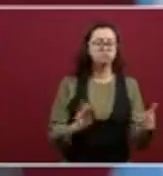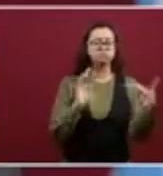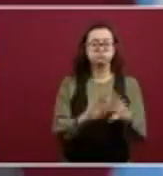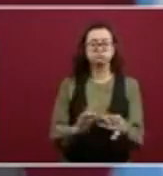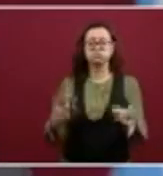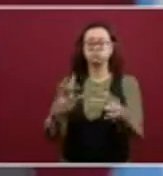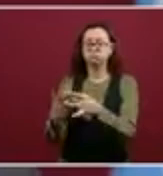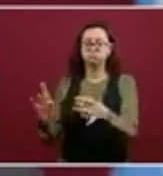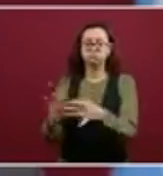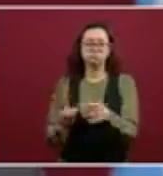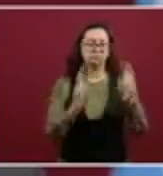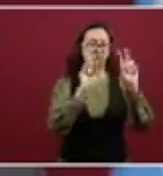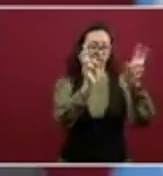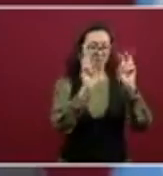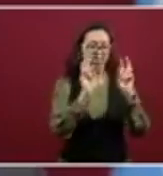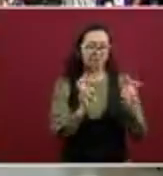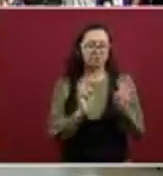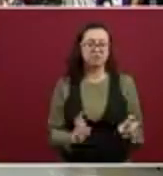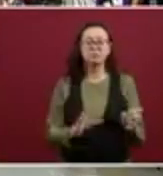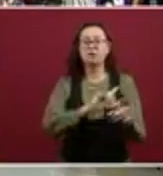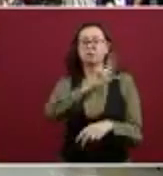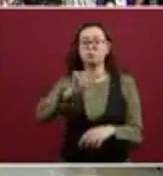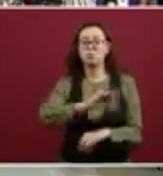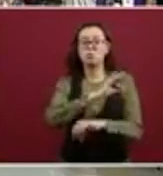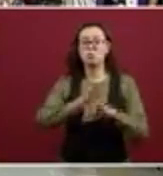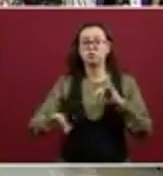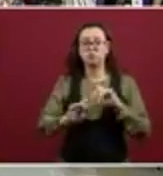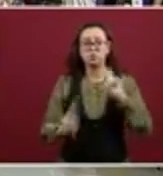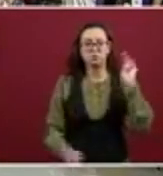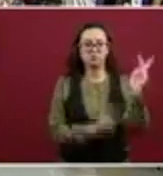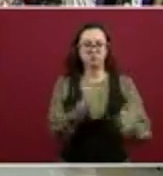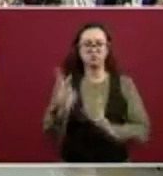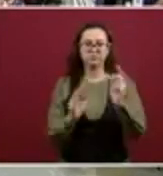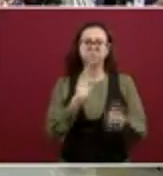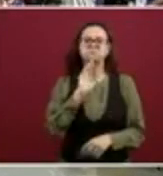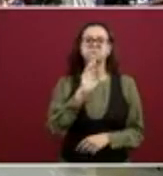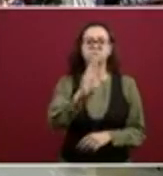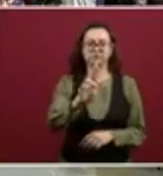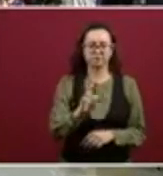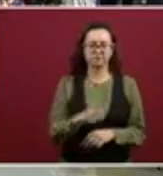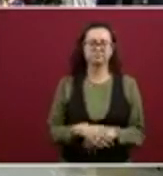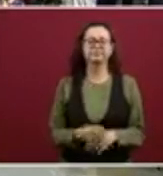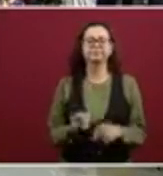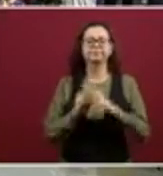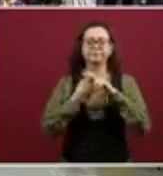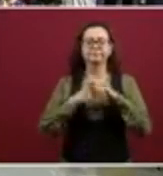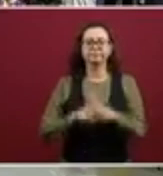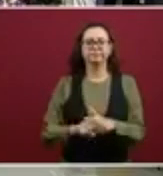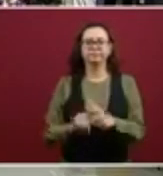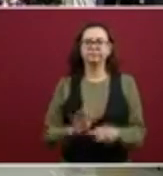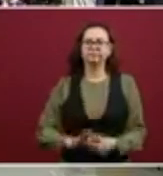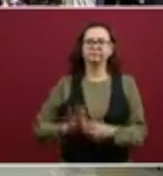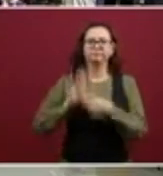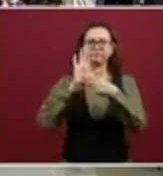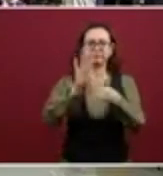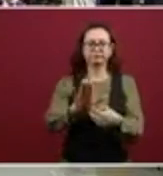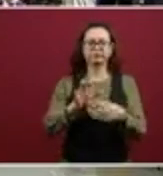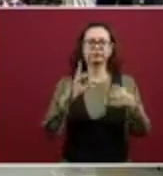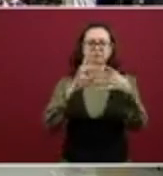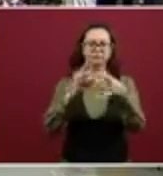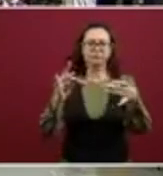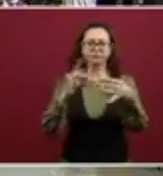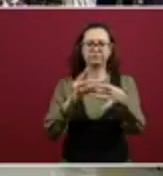de preguntas y respuestas. Empezamos con la exposición